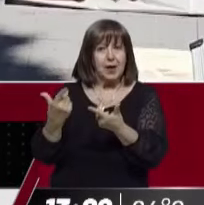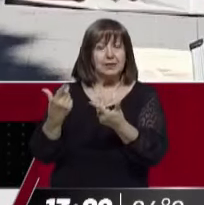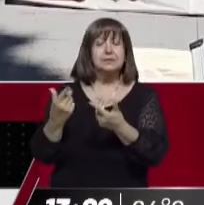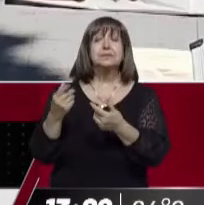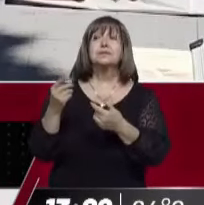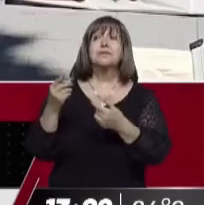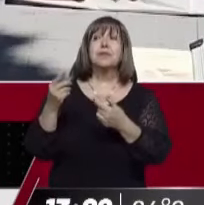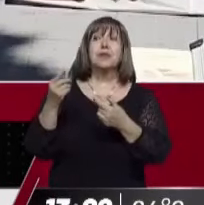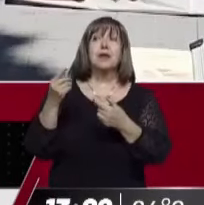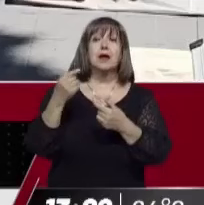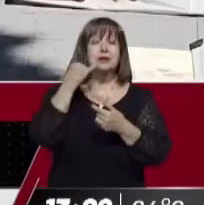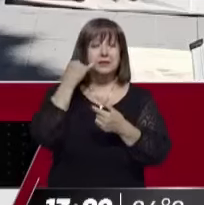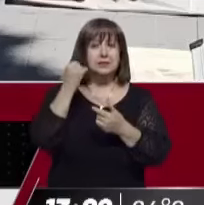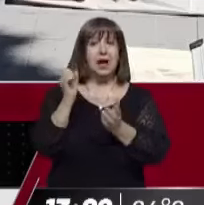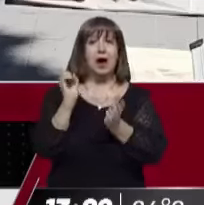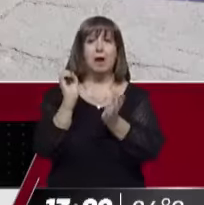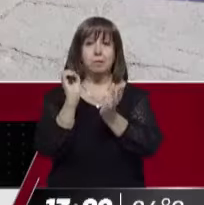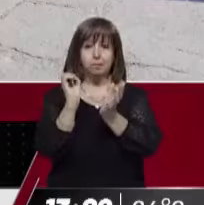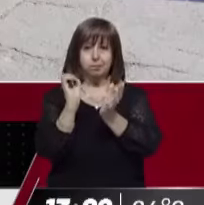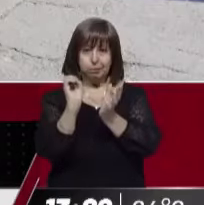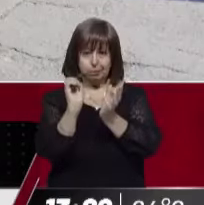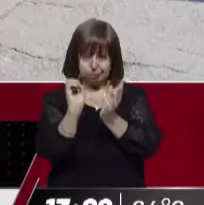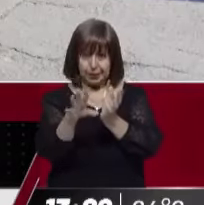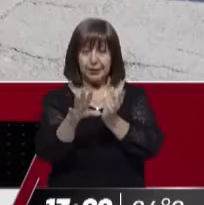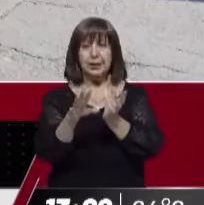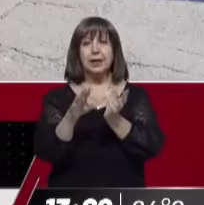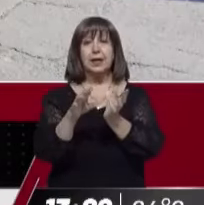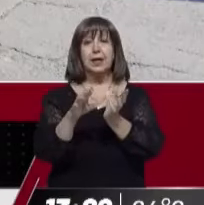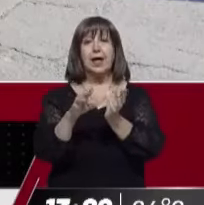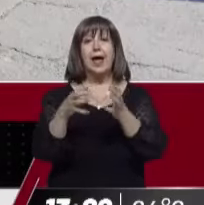parte de la información oficial que está llegando a esta hora. Te está